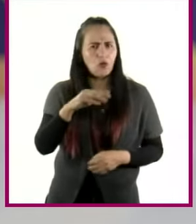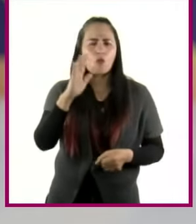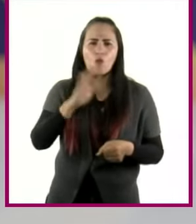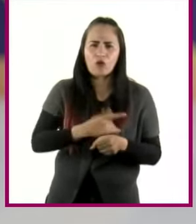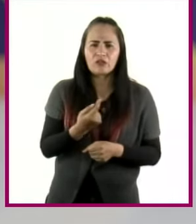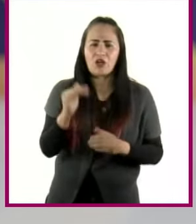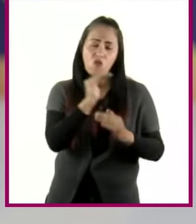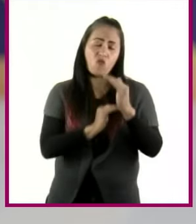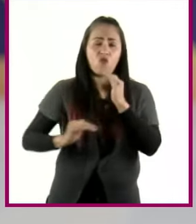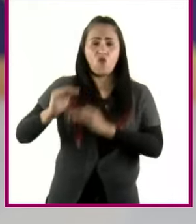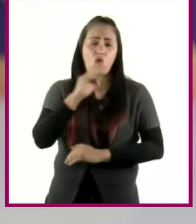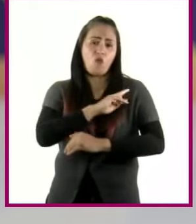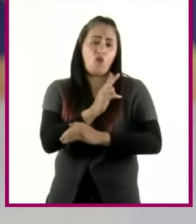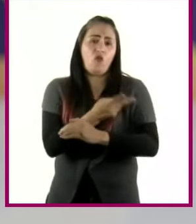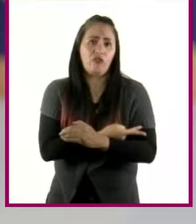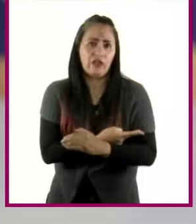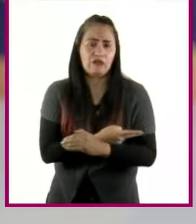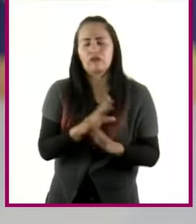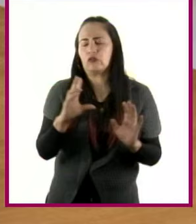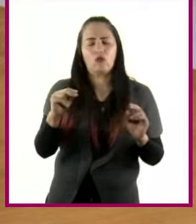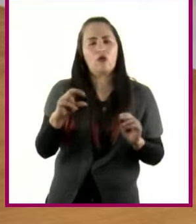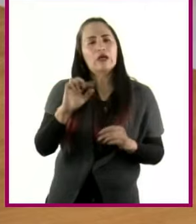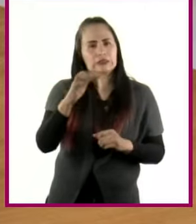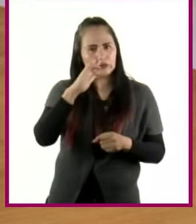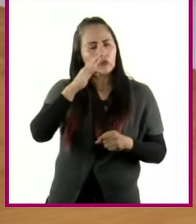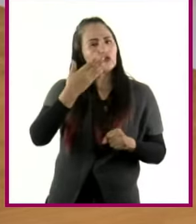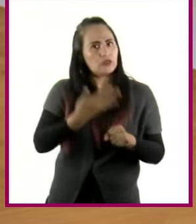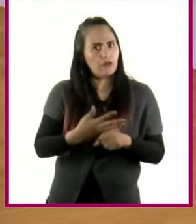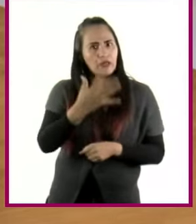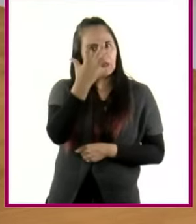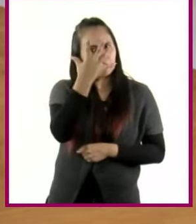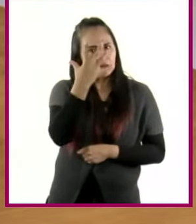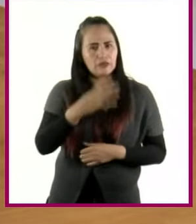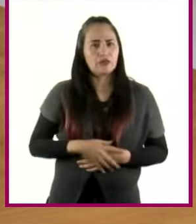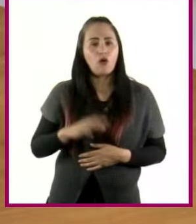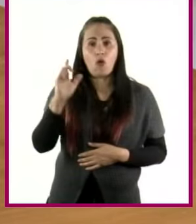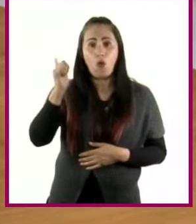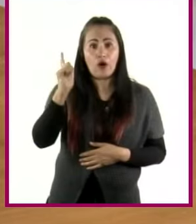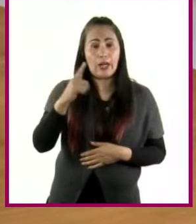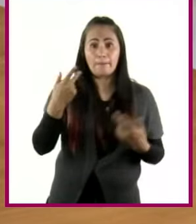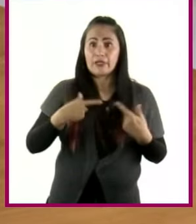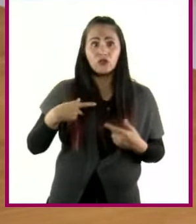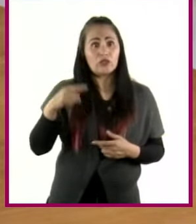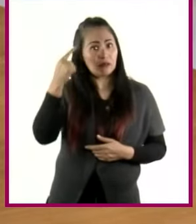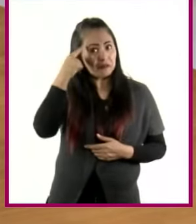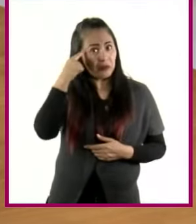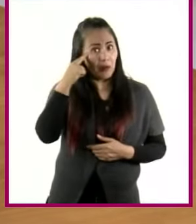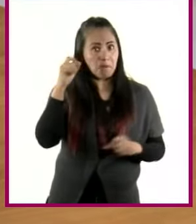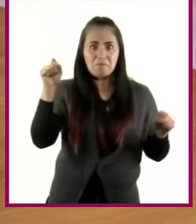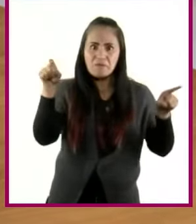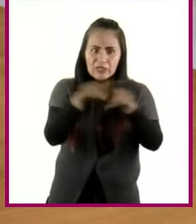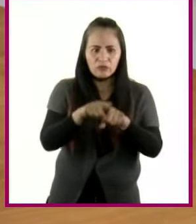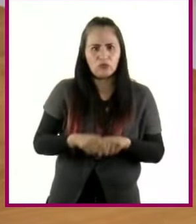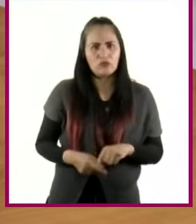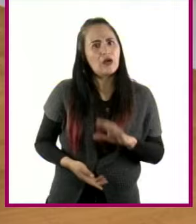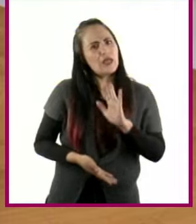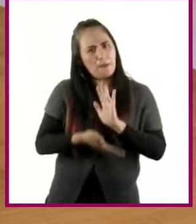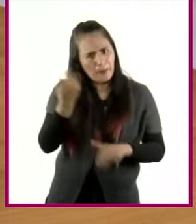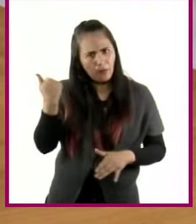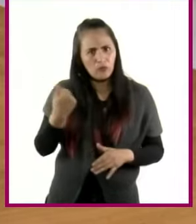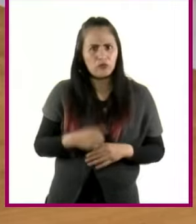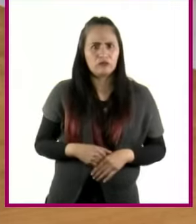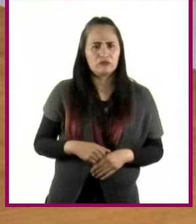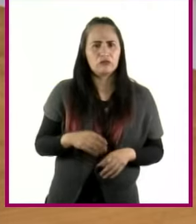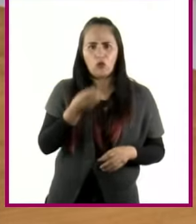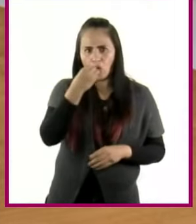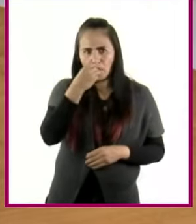gran poder conlleva una gran responsabilidad. Ojalá todos pensaran como tú. Pero anda, ya deja esas jícamas y vámonos, que se hace tarde para ir